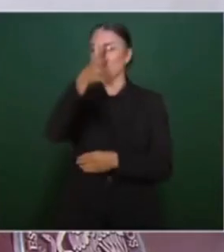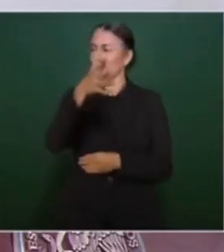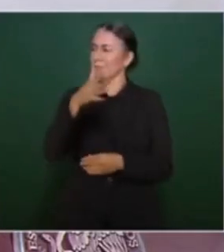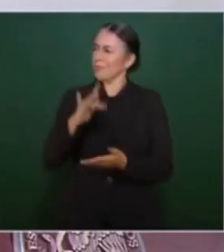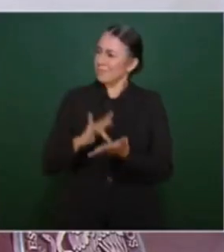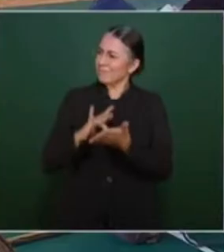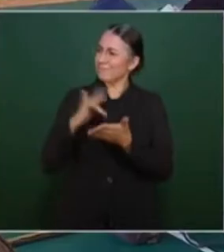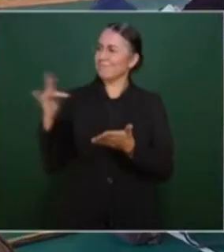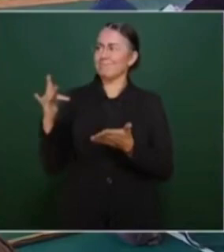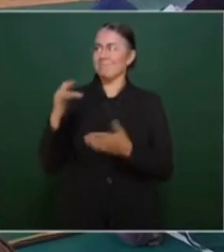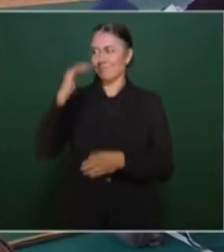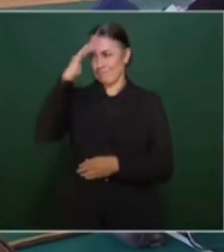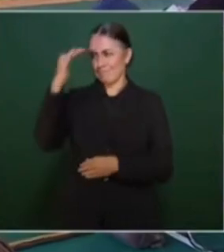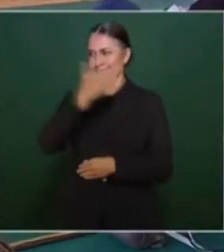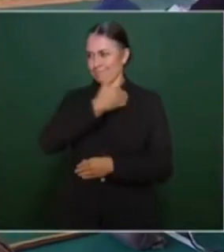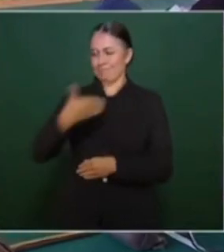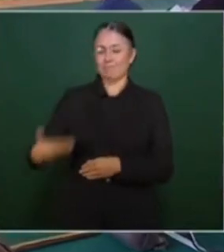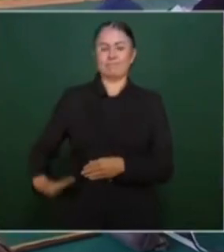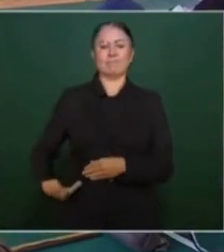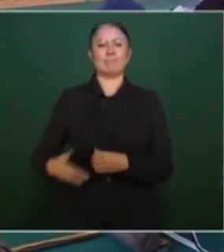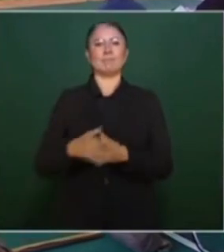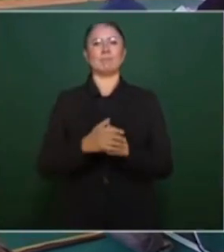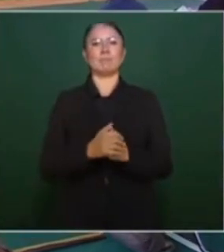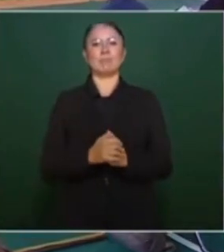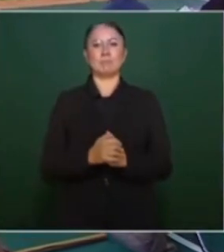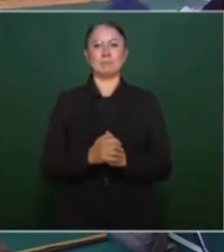señor presidente.